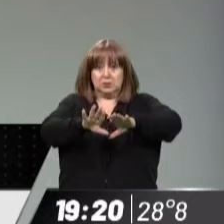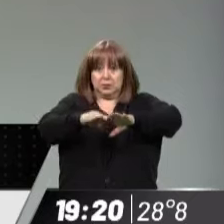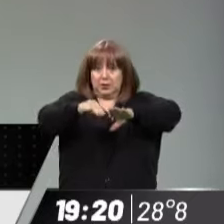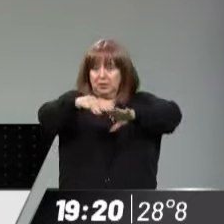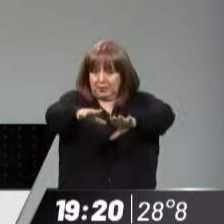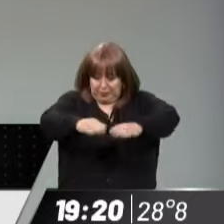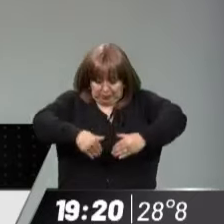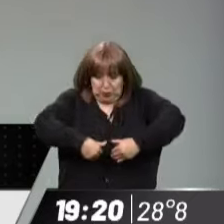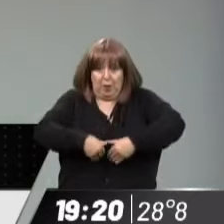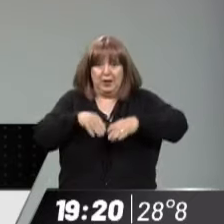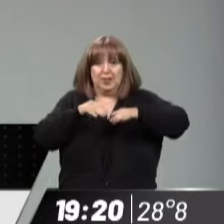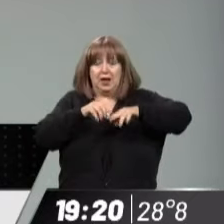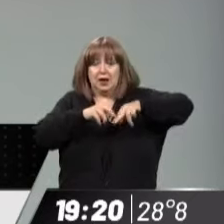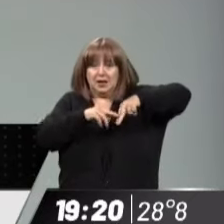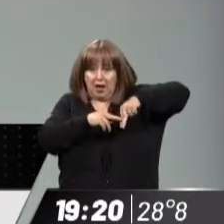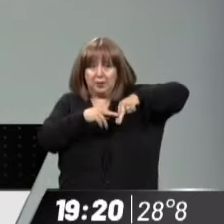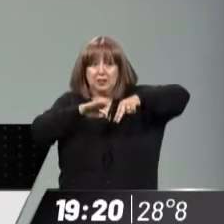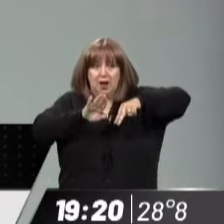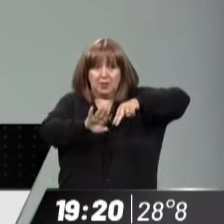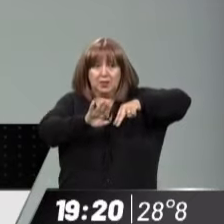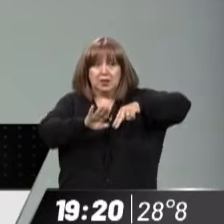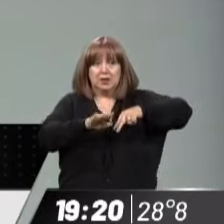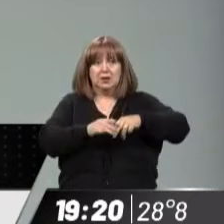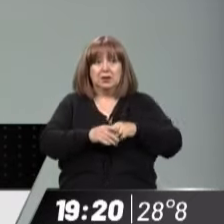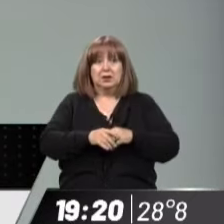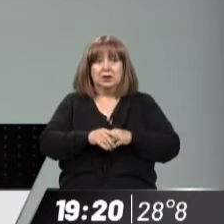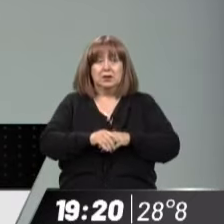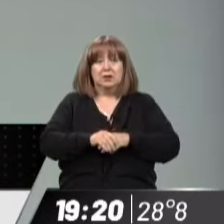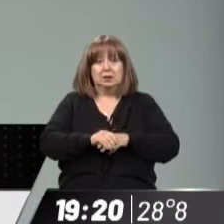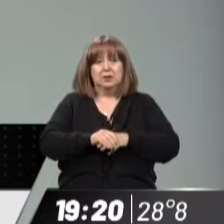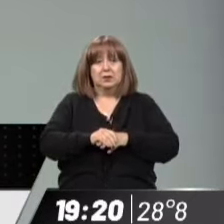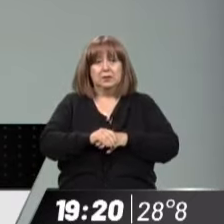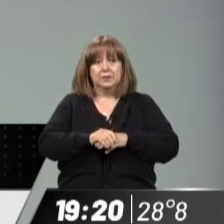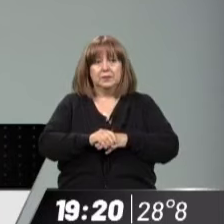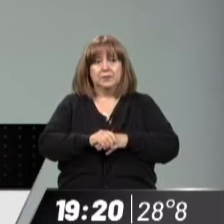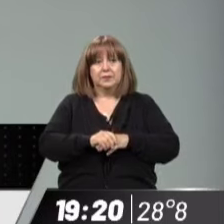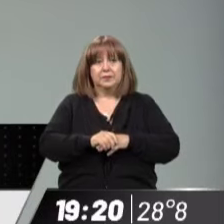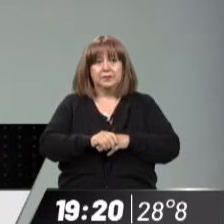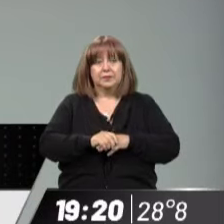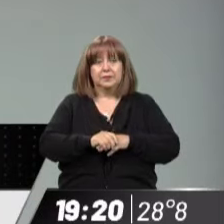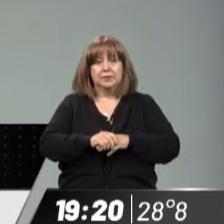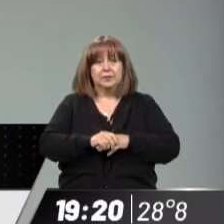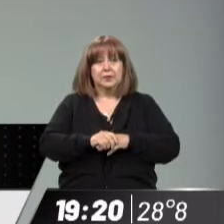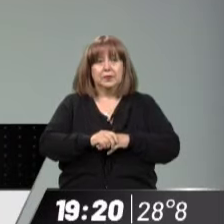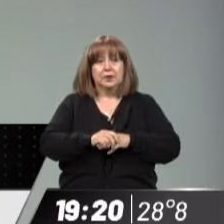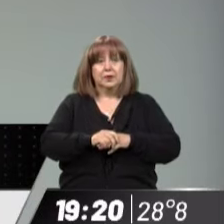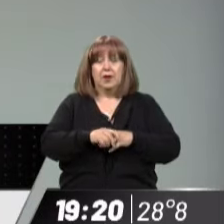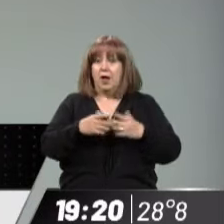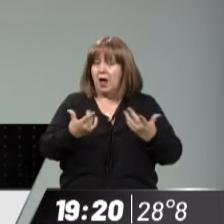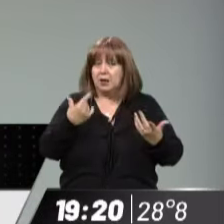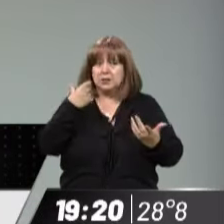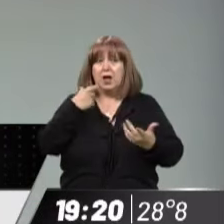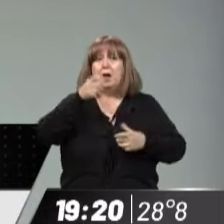importante para los oficiales que iban agarrados como podían de lo que es el capot del auto, ¿no? Bueno, la gente